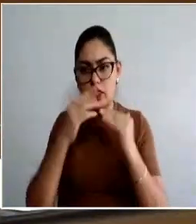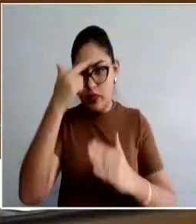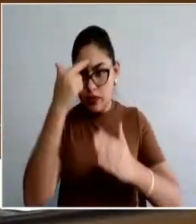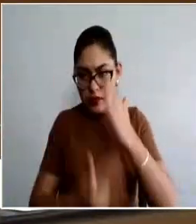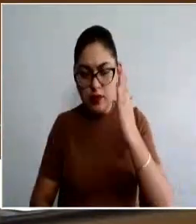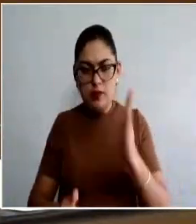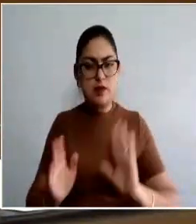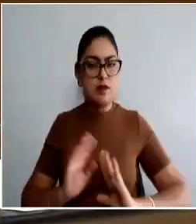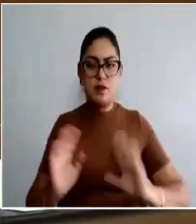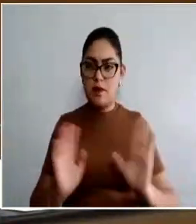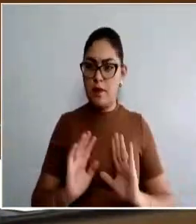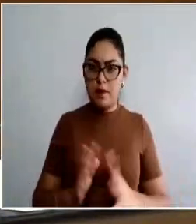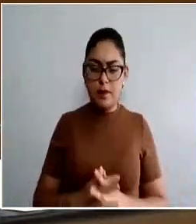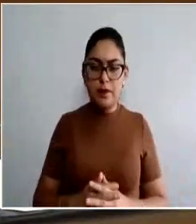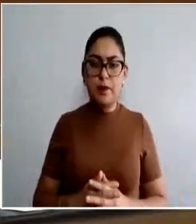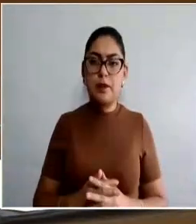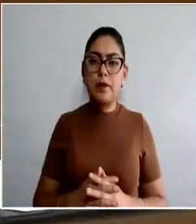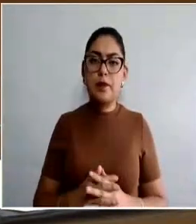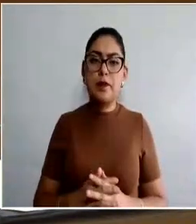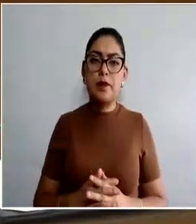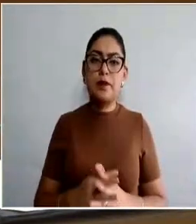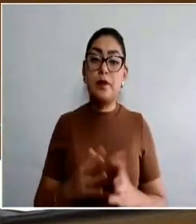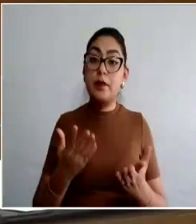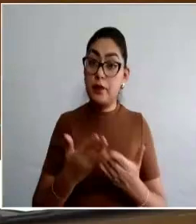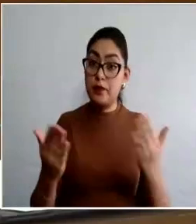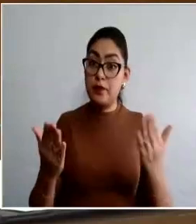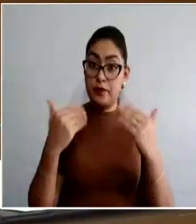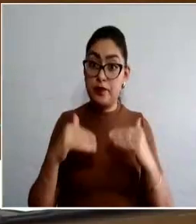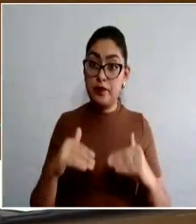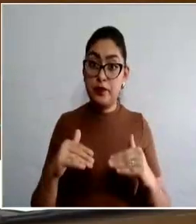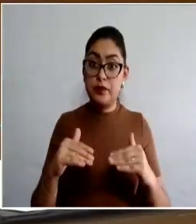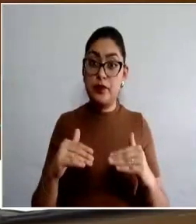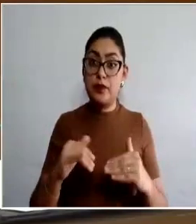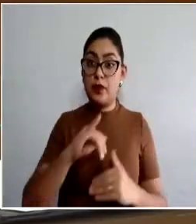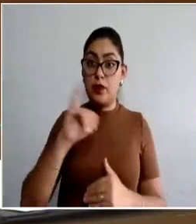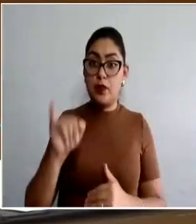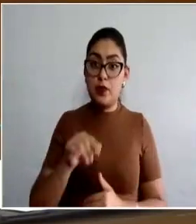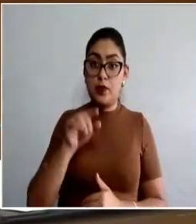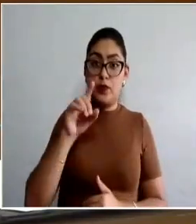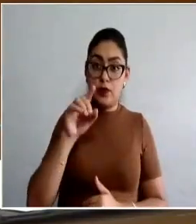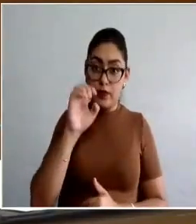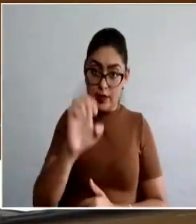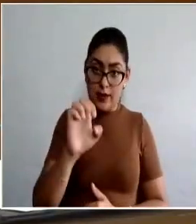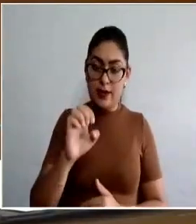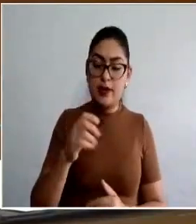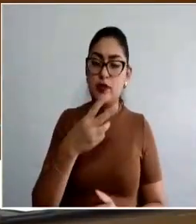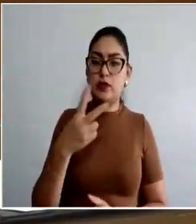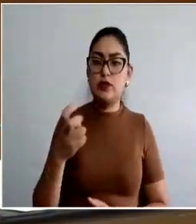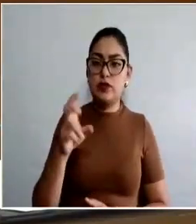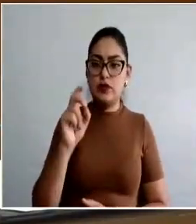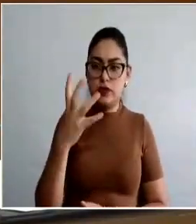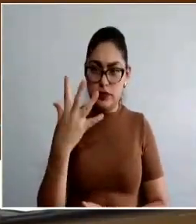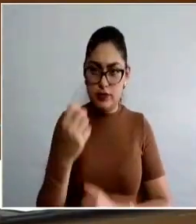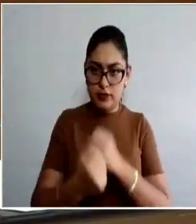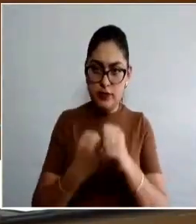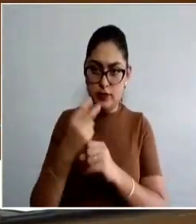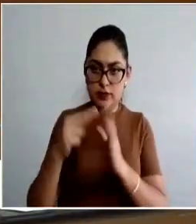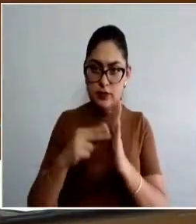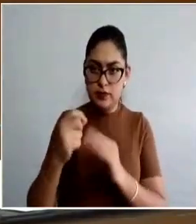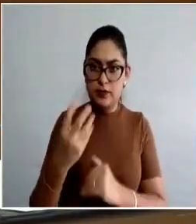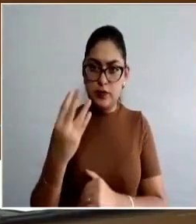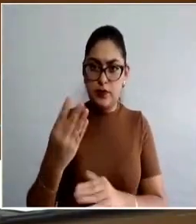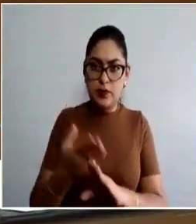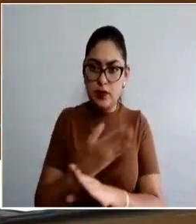actora Perdón enseguida con el juicio electoral 235 de este año promovido en contra de la resolución del tribunal electoral de